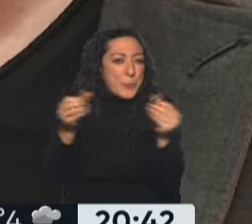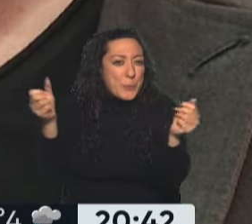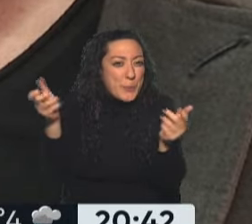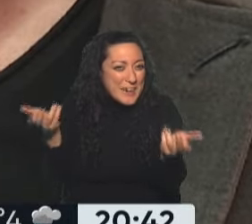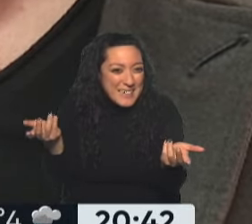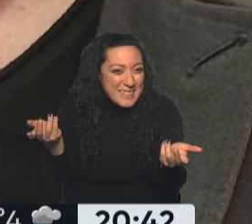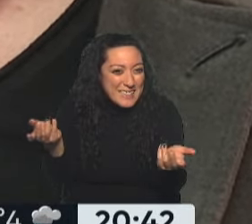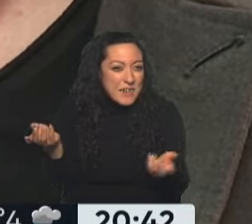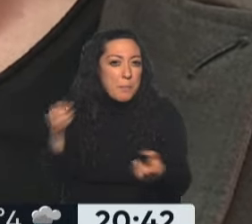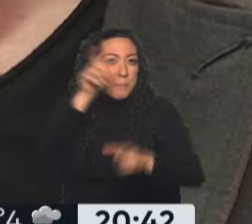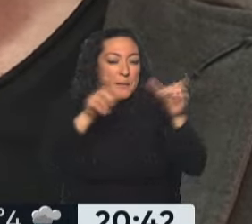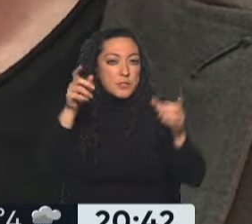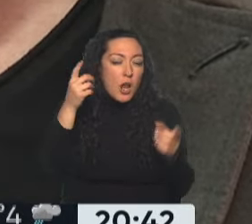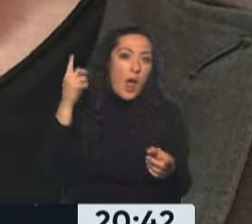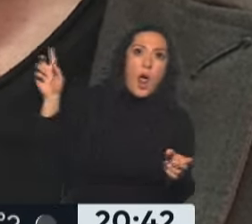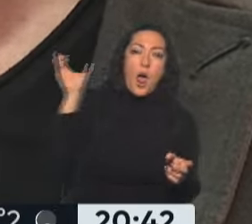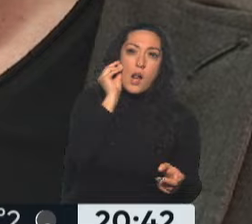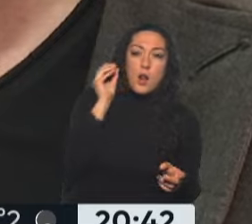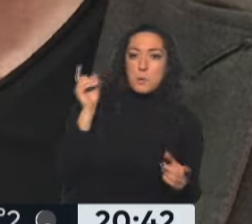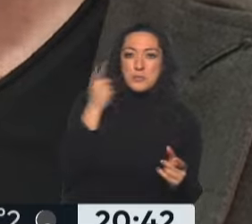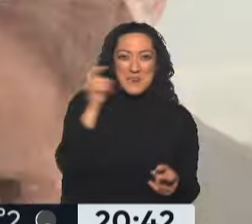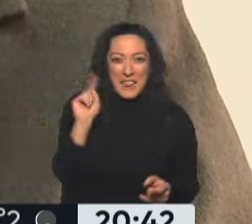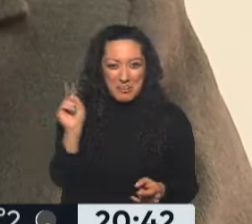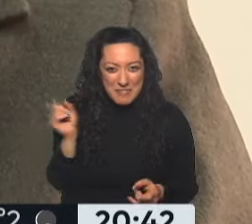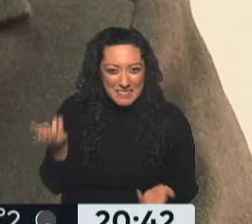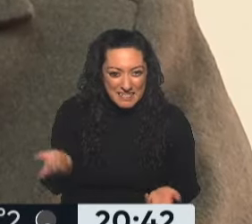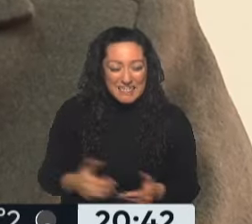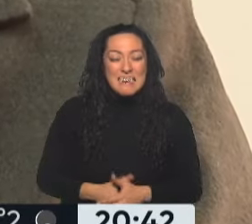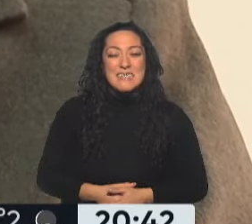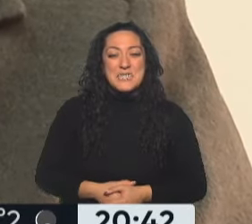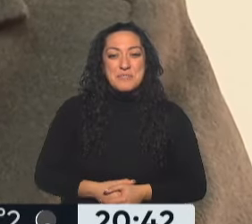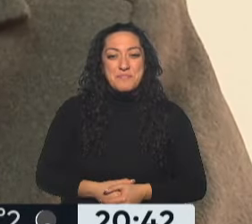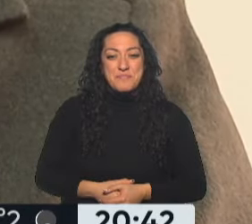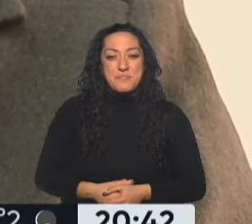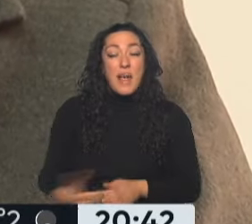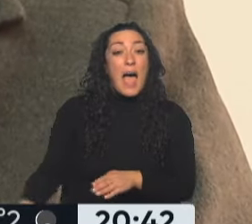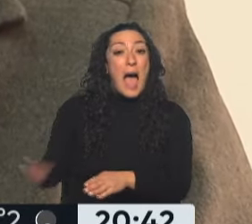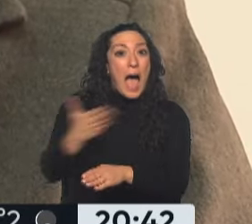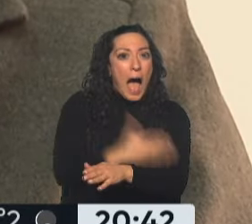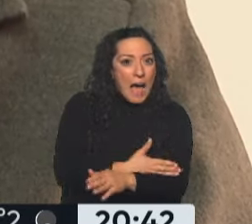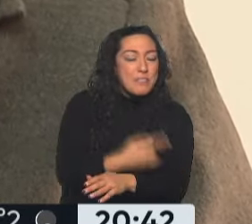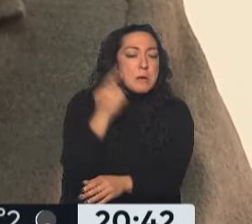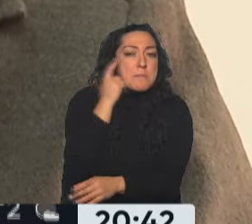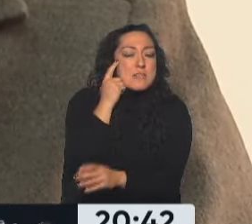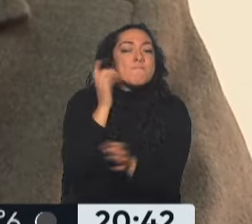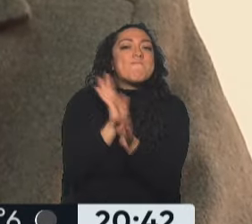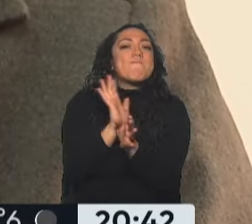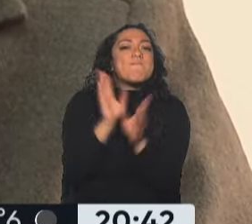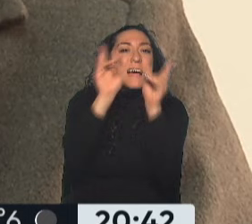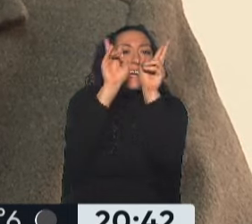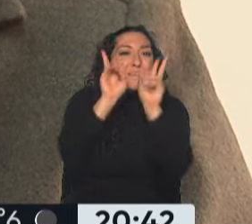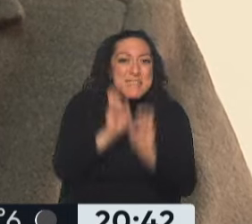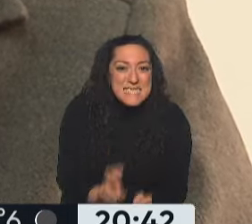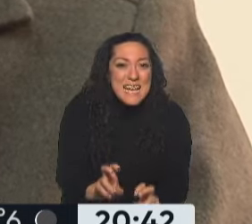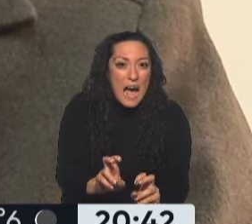ejecutar sin llamar la atención en superficie. Yo creo que hubo una investigación previa, ¿sí? El túnel tiene